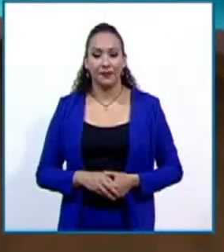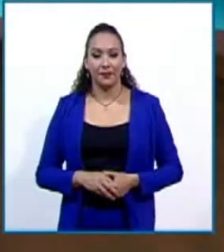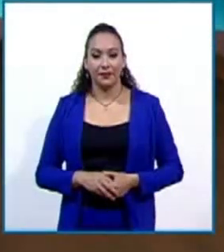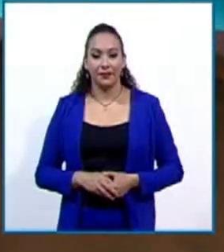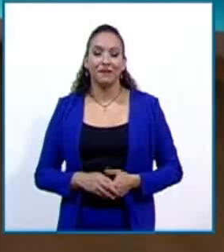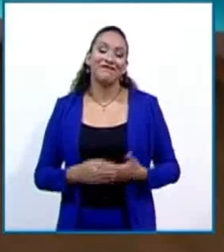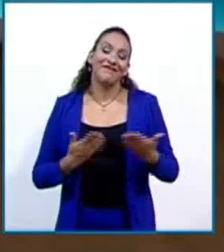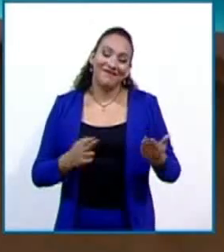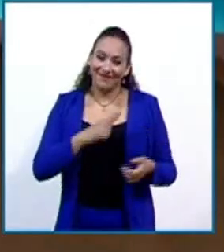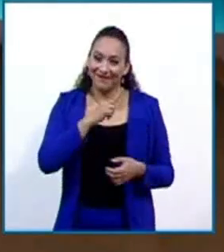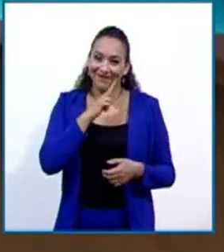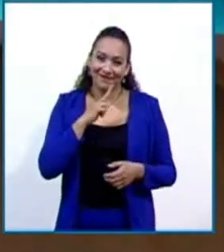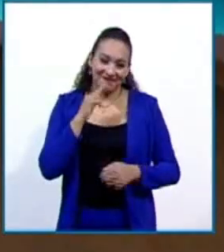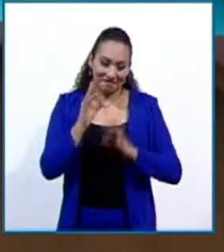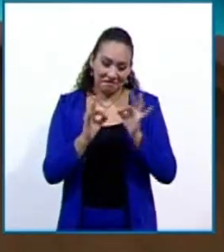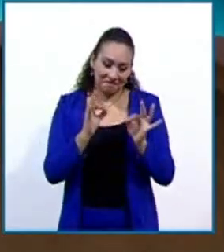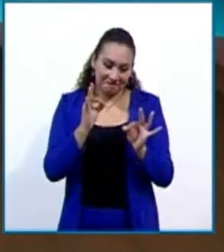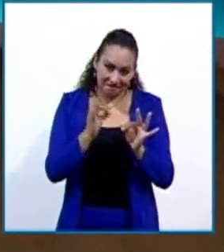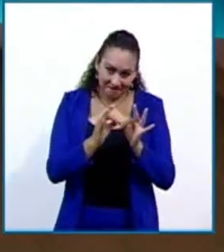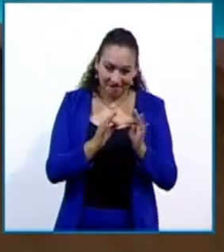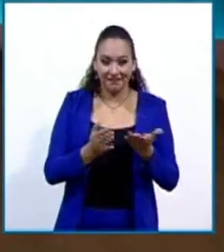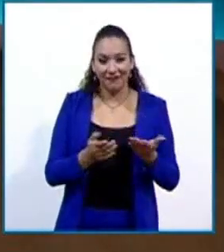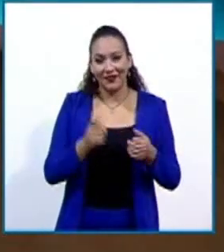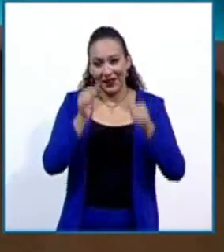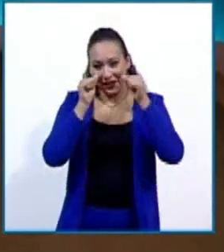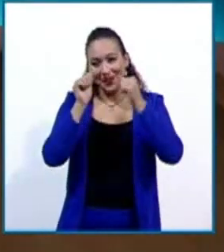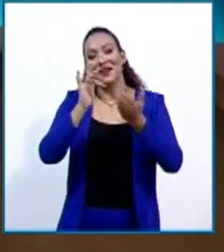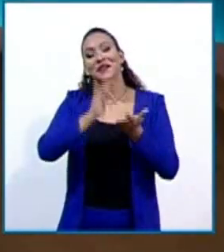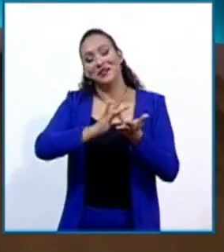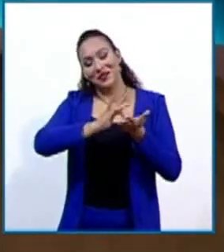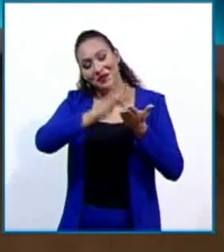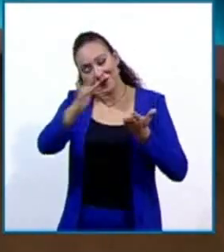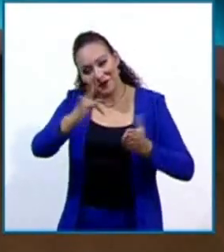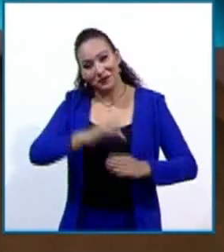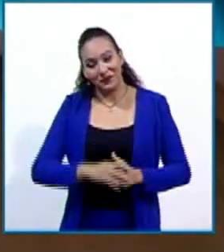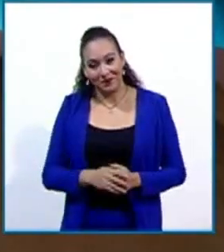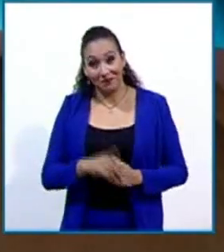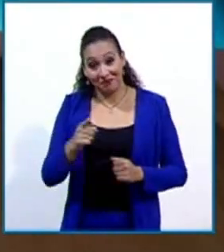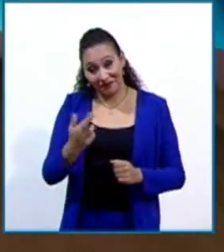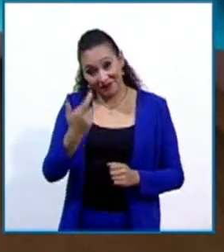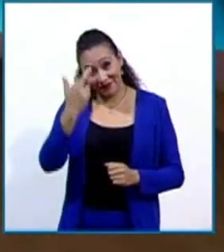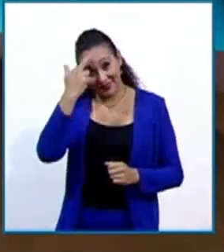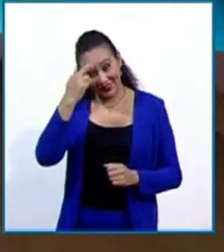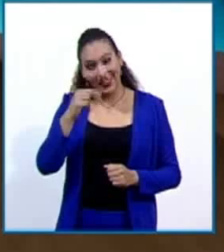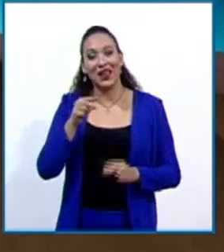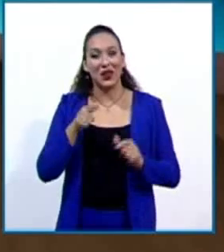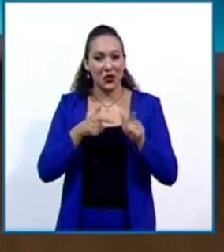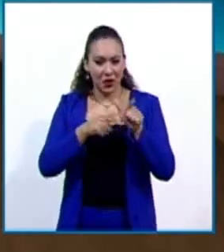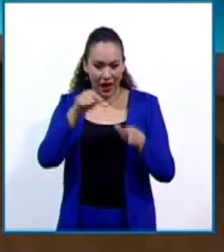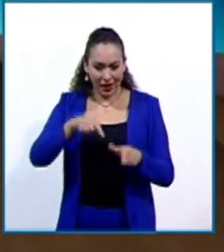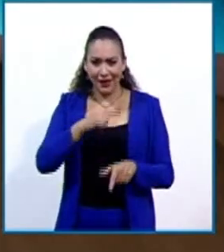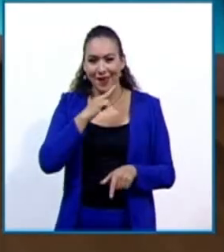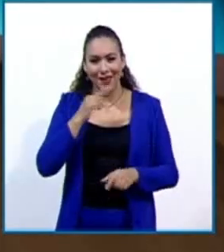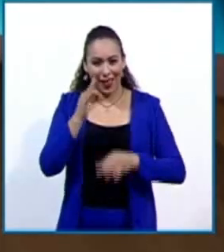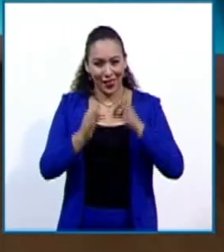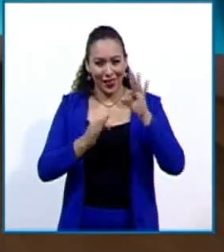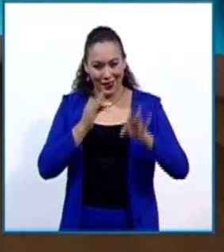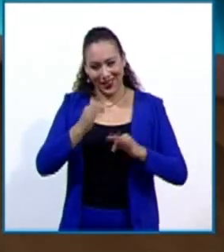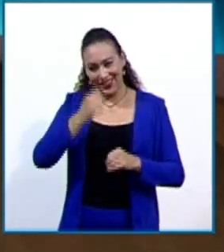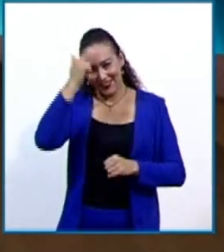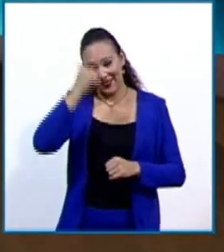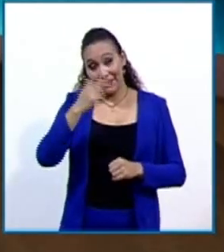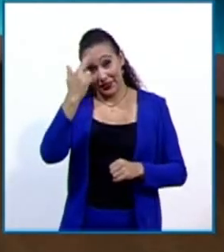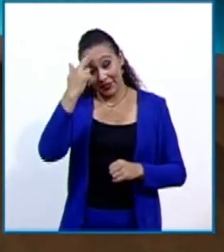Es así como llegamos al final de este espacio, como siempre, agradeciendo su compañía e invitándole a mantenerse aquí en nuestra señal. Siga